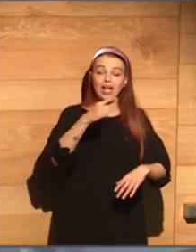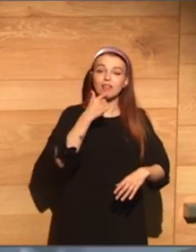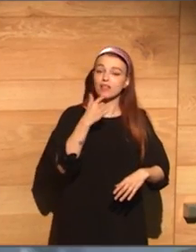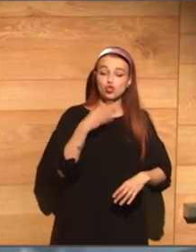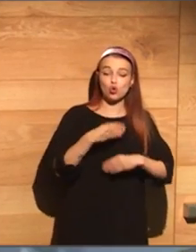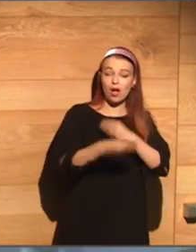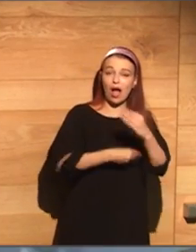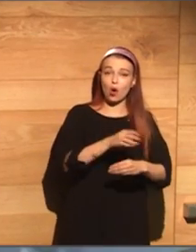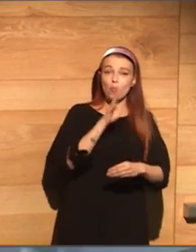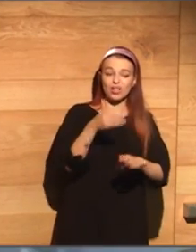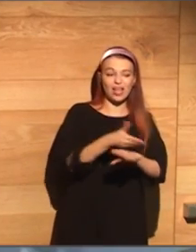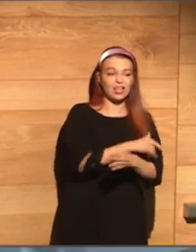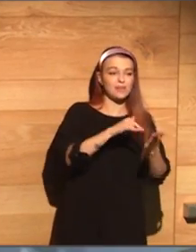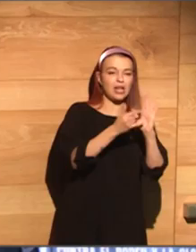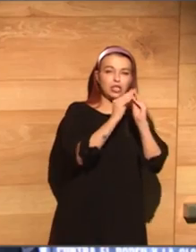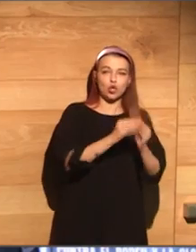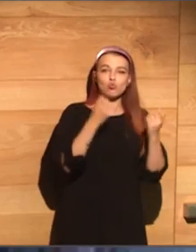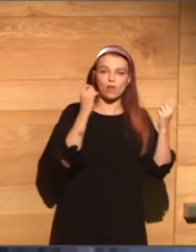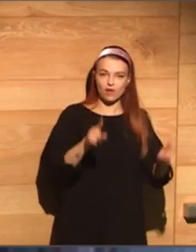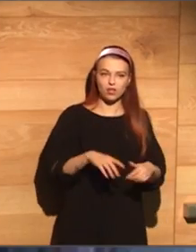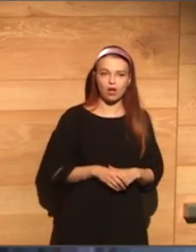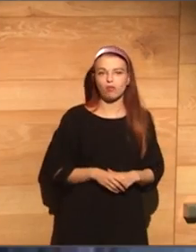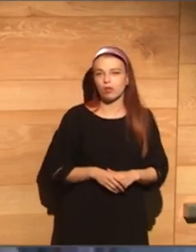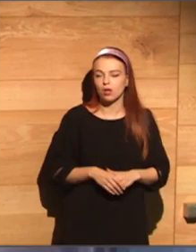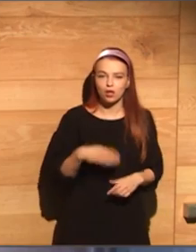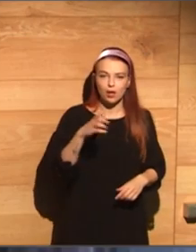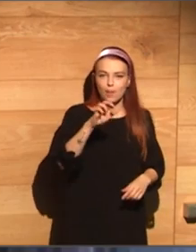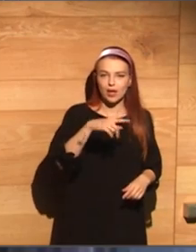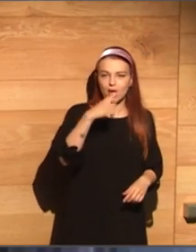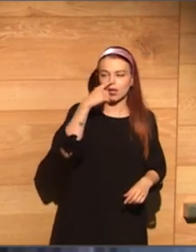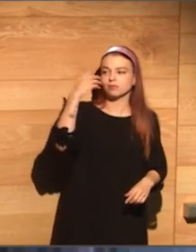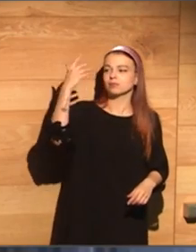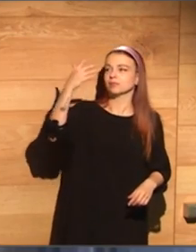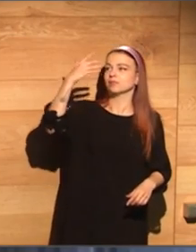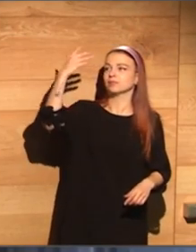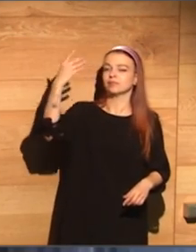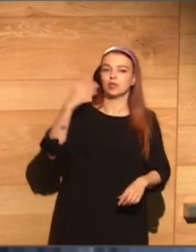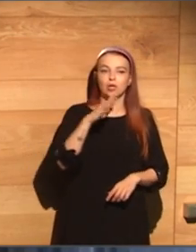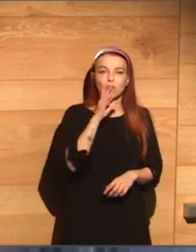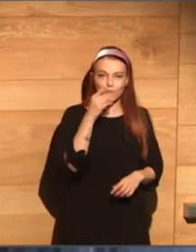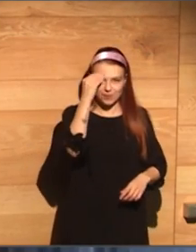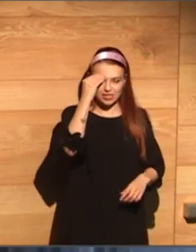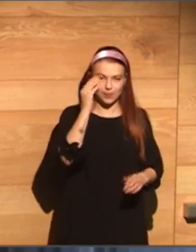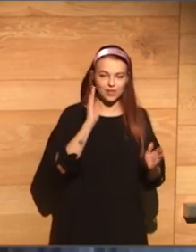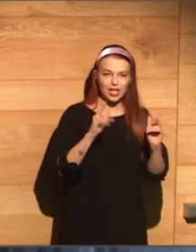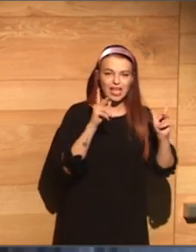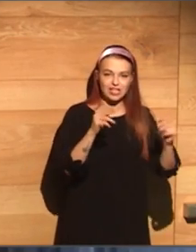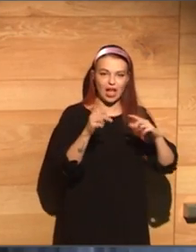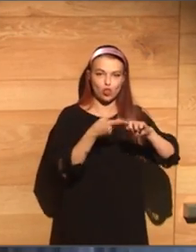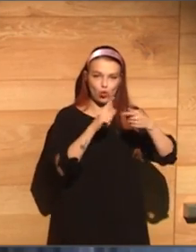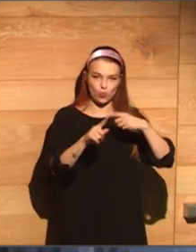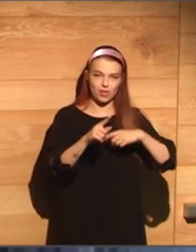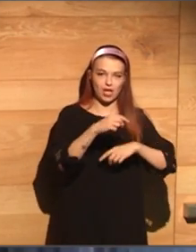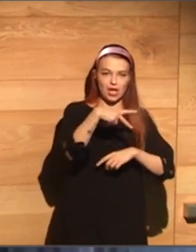planificar y no tenía que trabajar tanto. Qué fantasma que fue siempre, de verdad. O lo contrario. Pensad en la escena del duelo entre Nacho